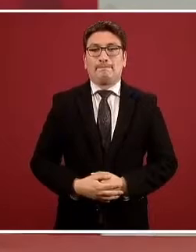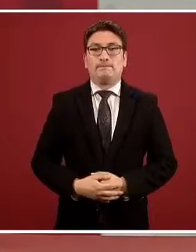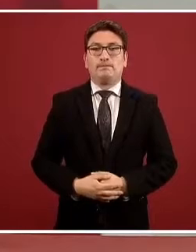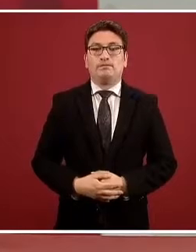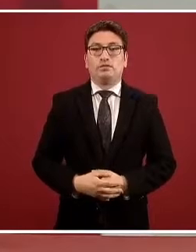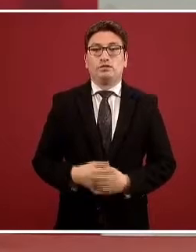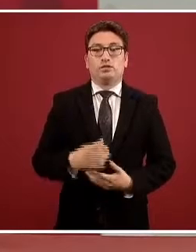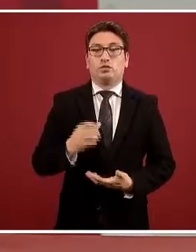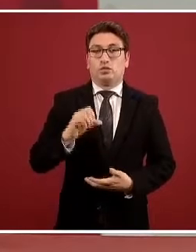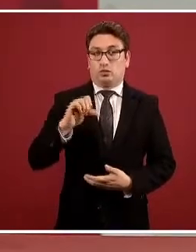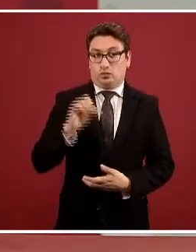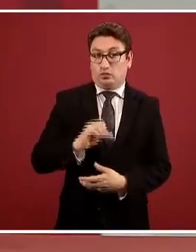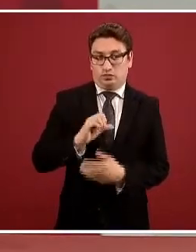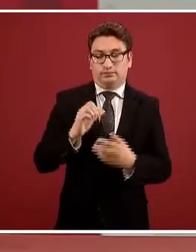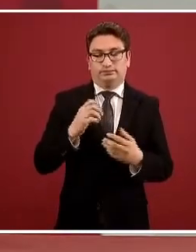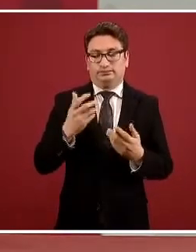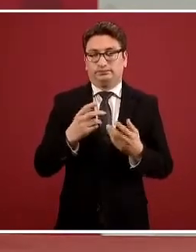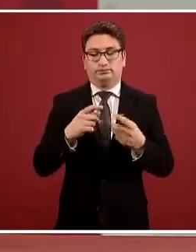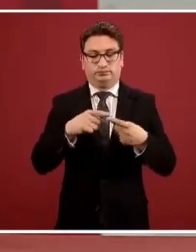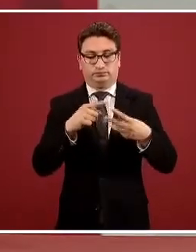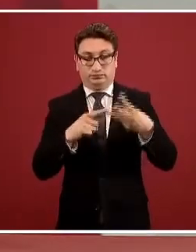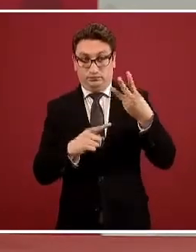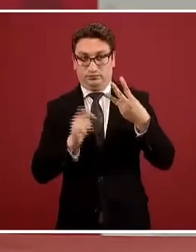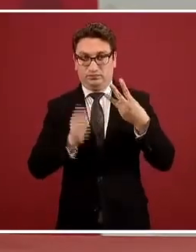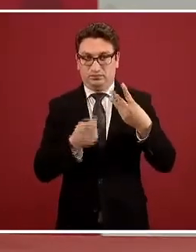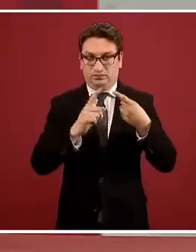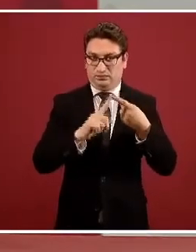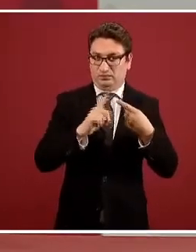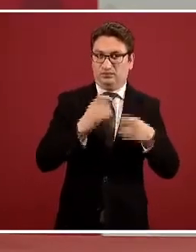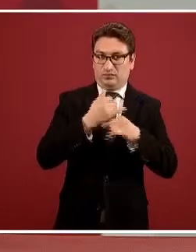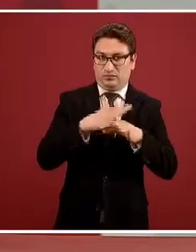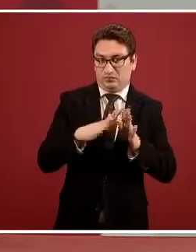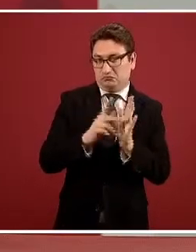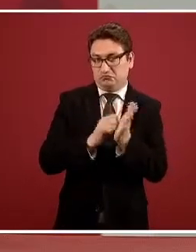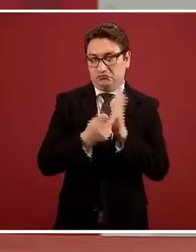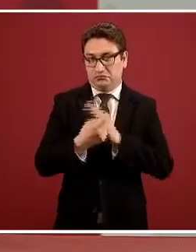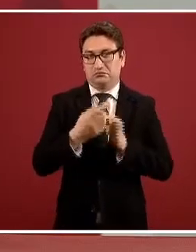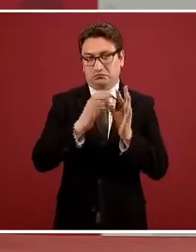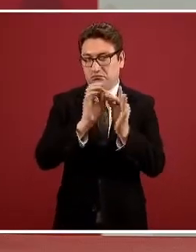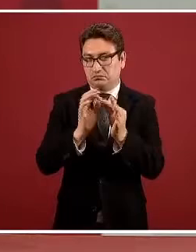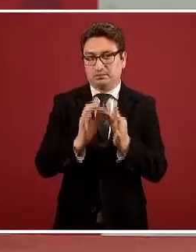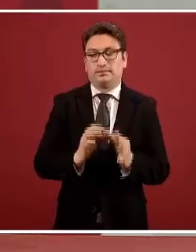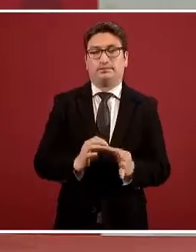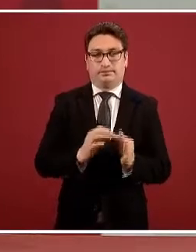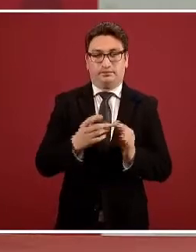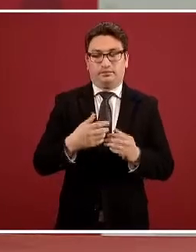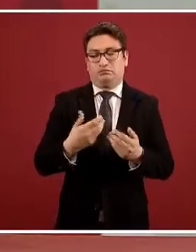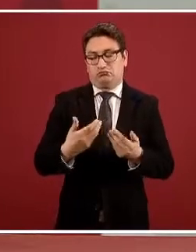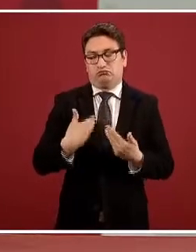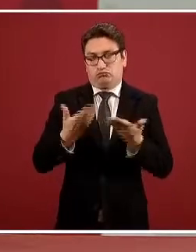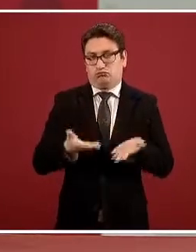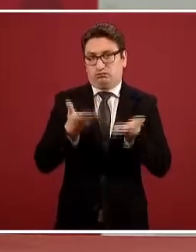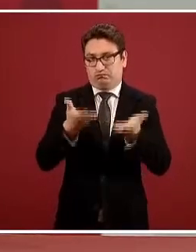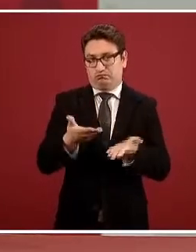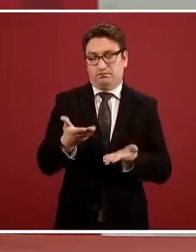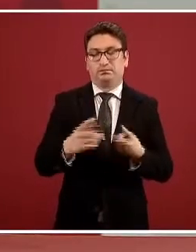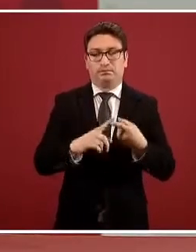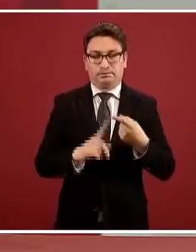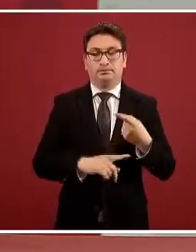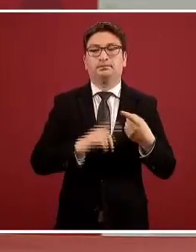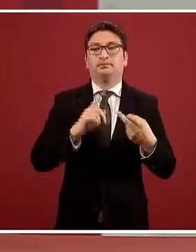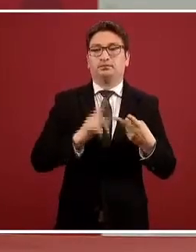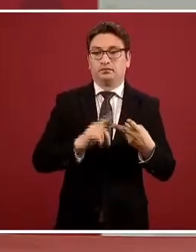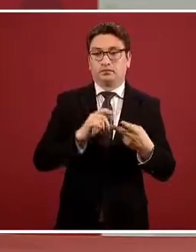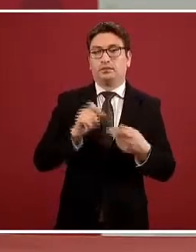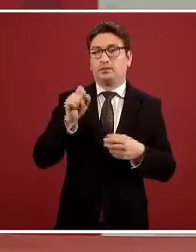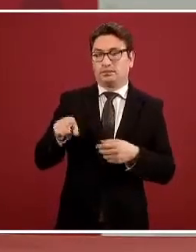a tener tres elementos. Uno es el informe técnico que presentaré a continuación. También